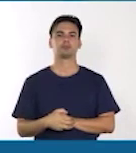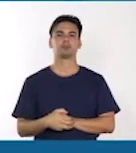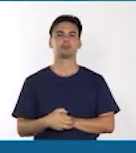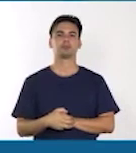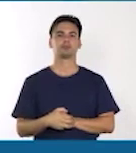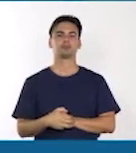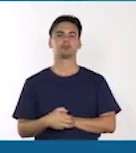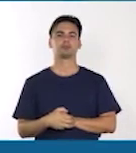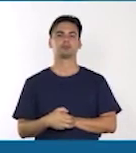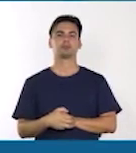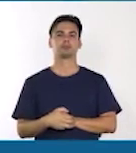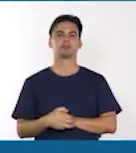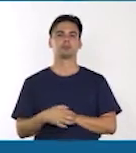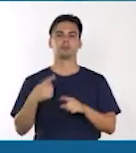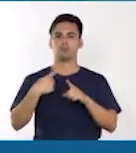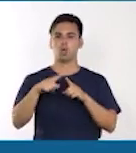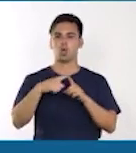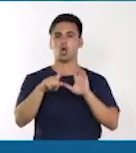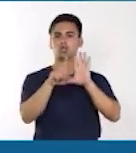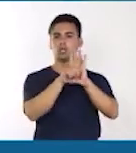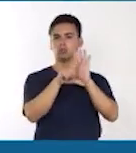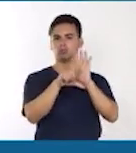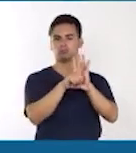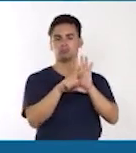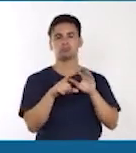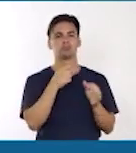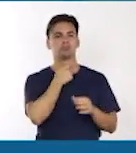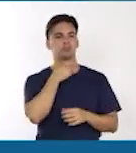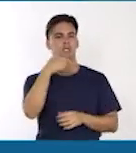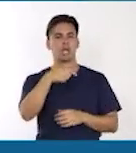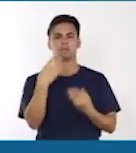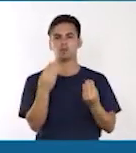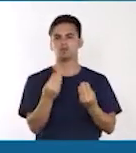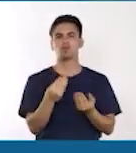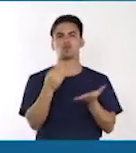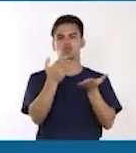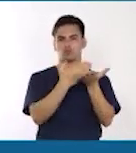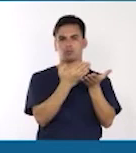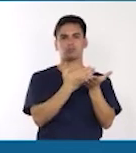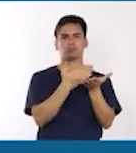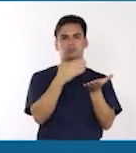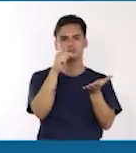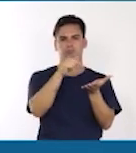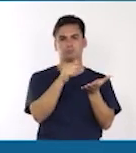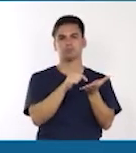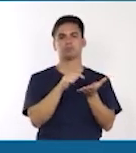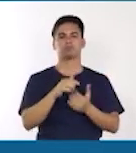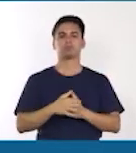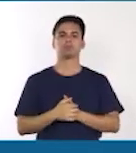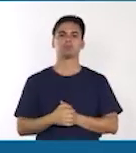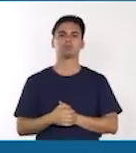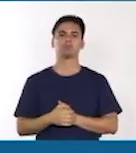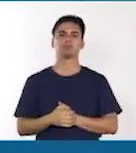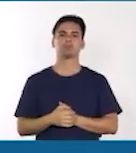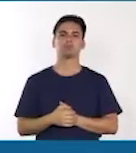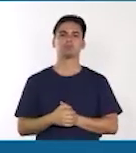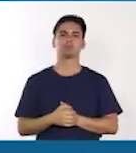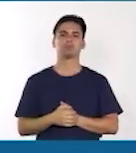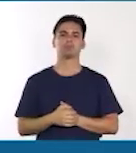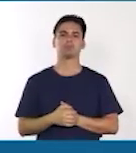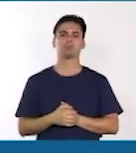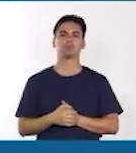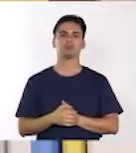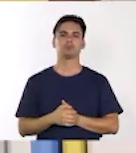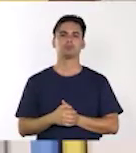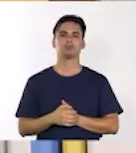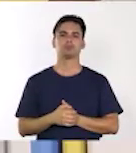la 118 de la Inversión Extranjera y la Ley número 93 de la Ley contra Actos de